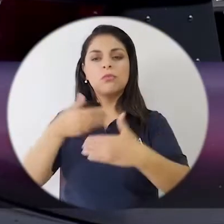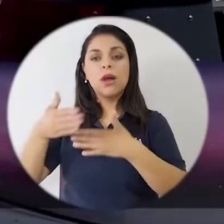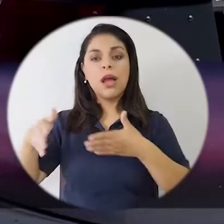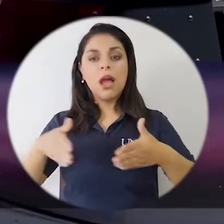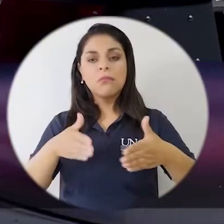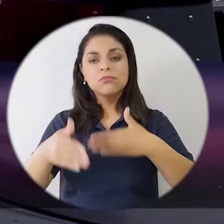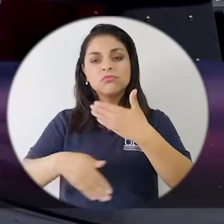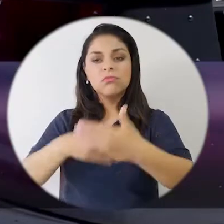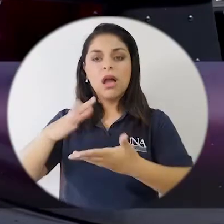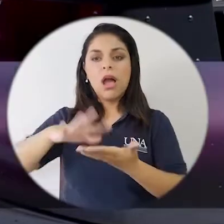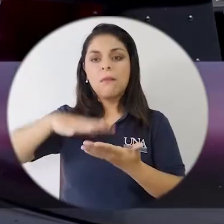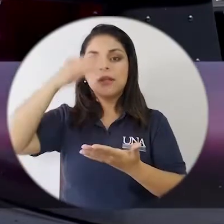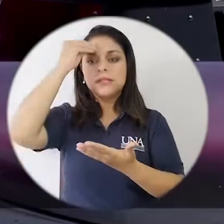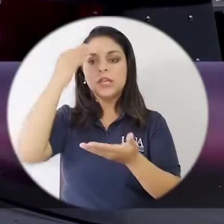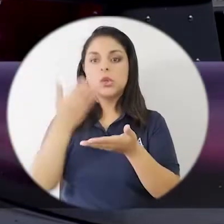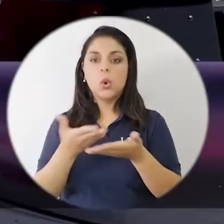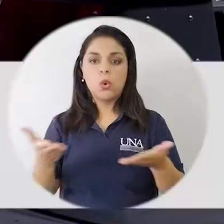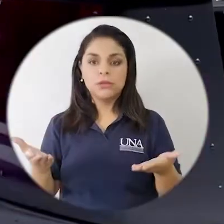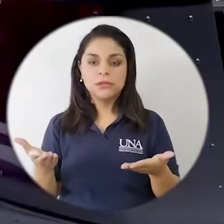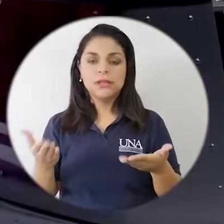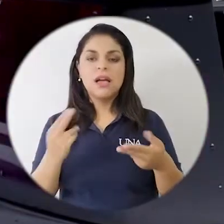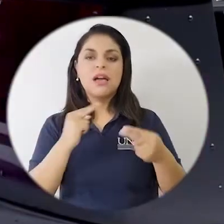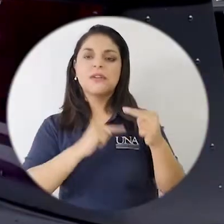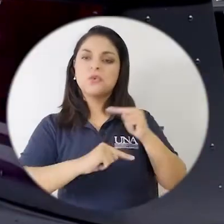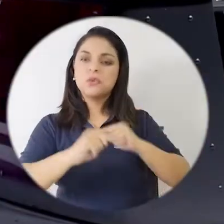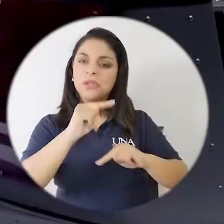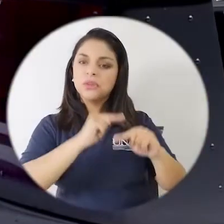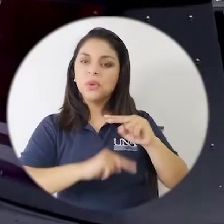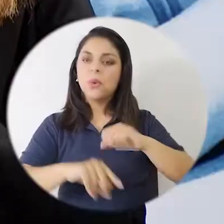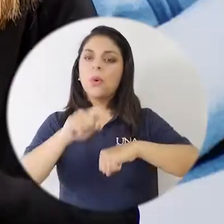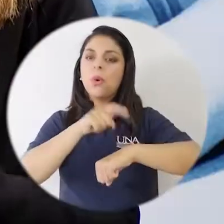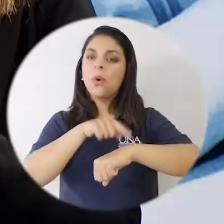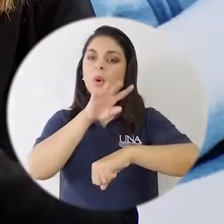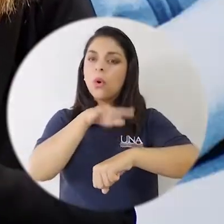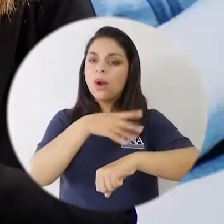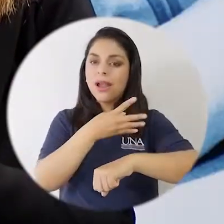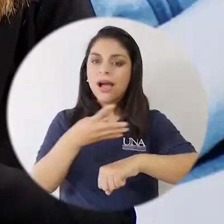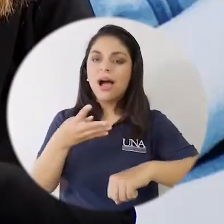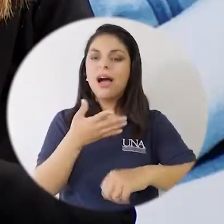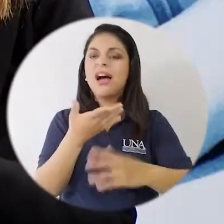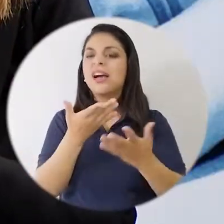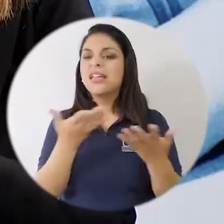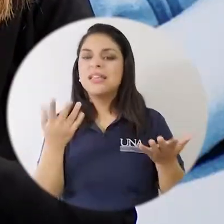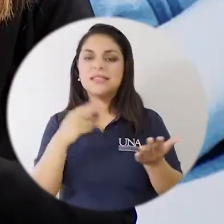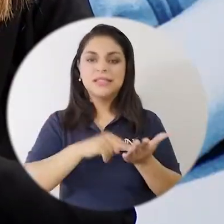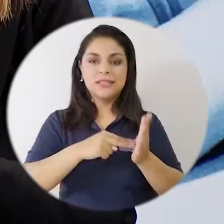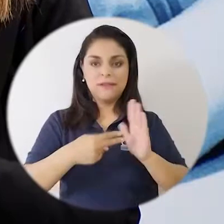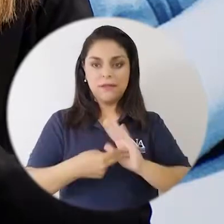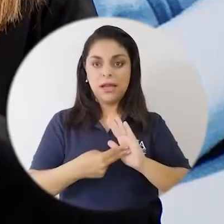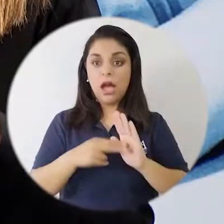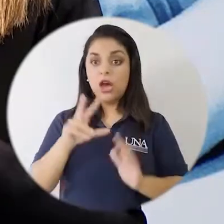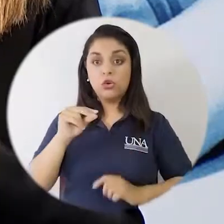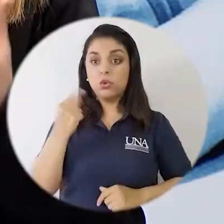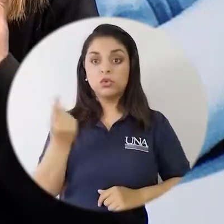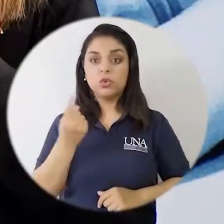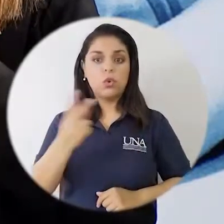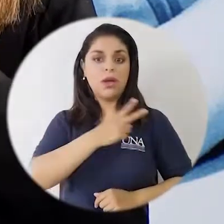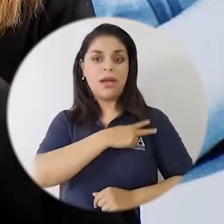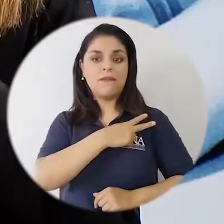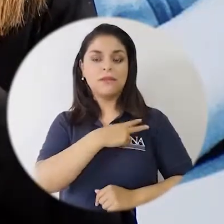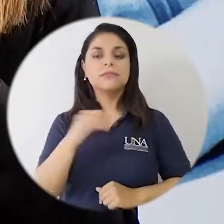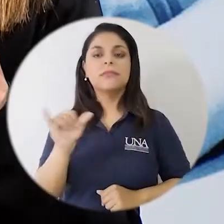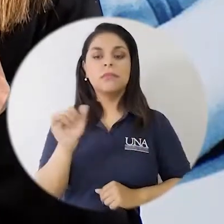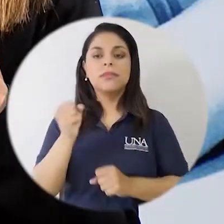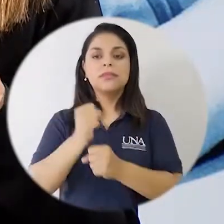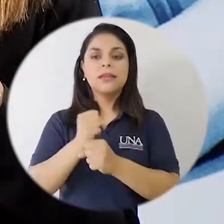cosas. Parte de eso es la negociación, de la jornada, de qué implica, inclusive, porque no lo digo solamente del patrón, sino desde el